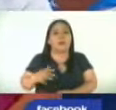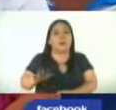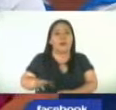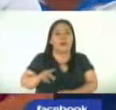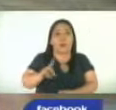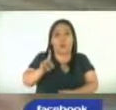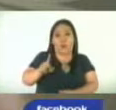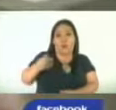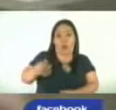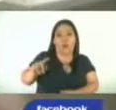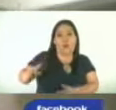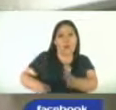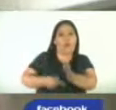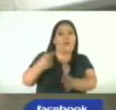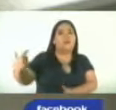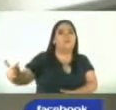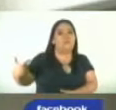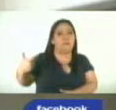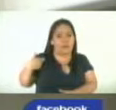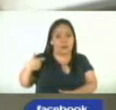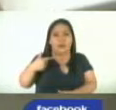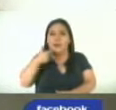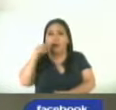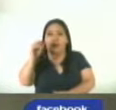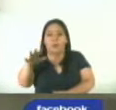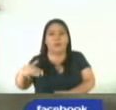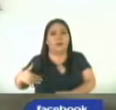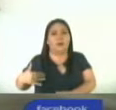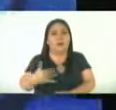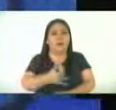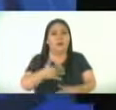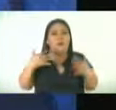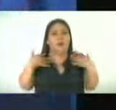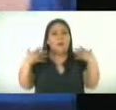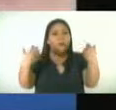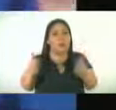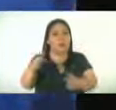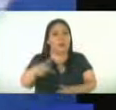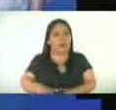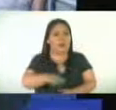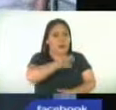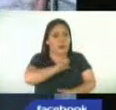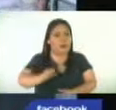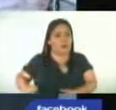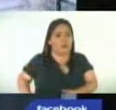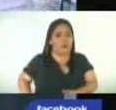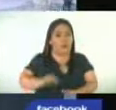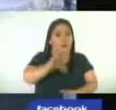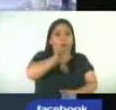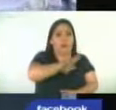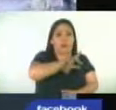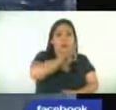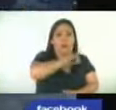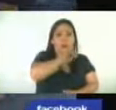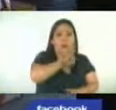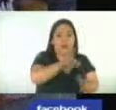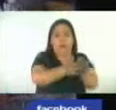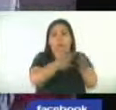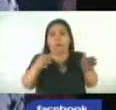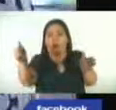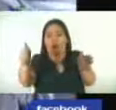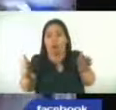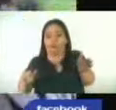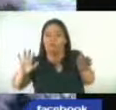meses. De acuerdo al Ministerio de Salud, en El Salvador, del 31 de julio al 5 de agosto,